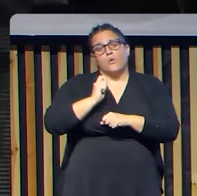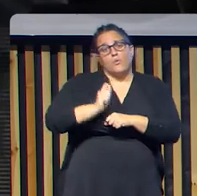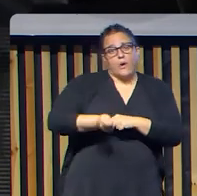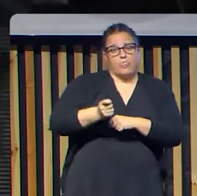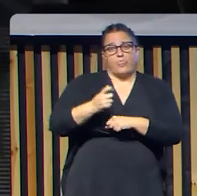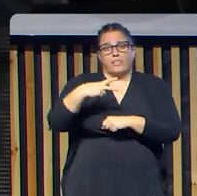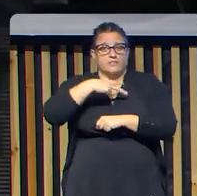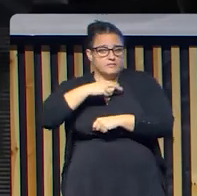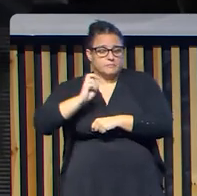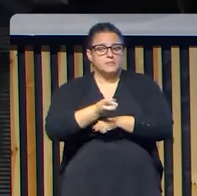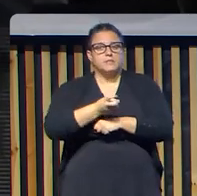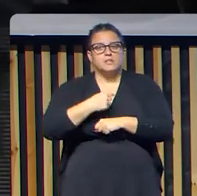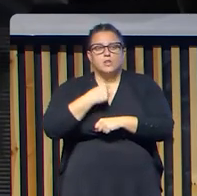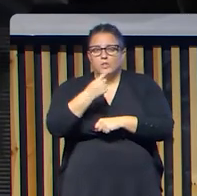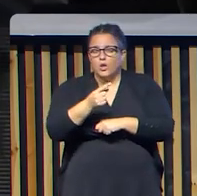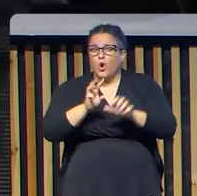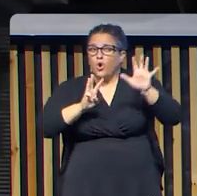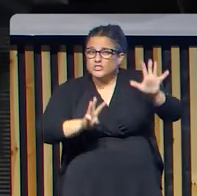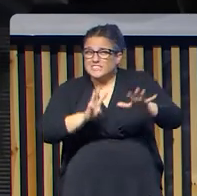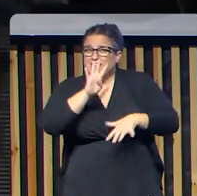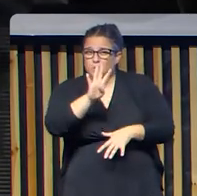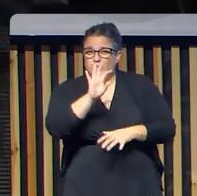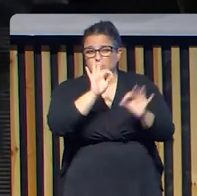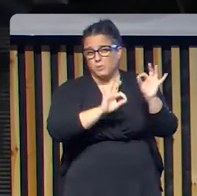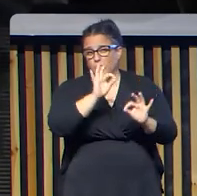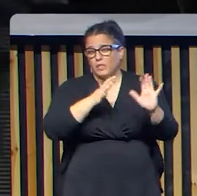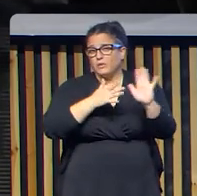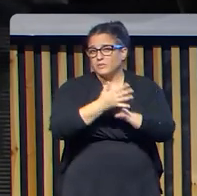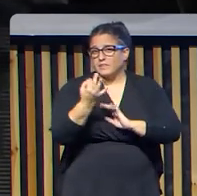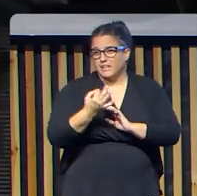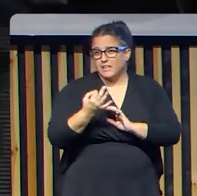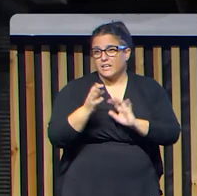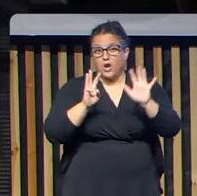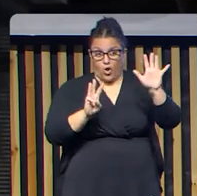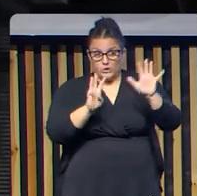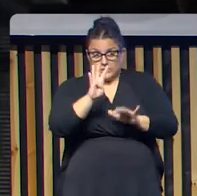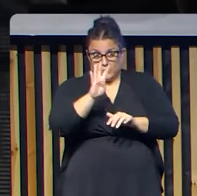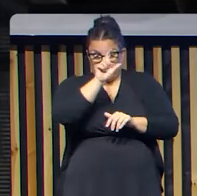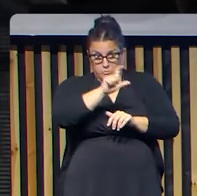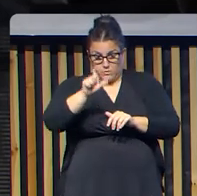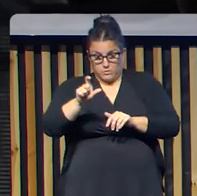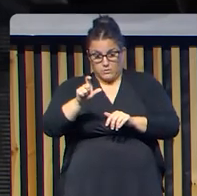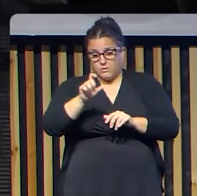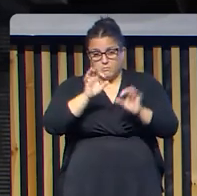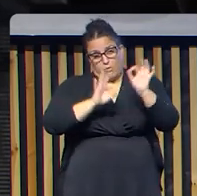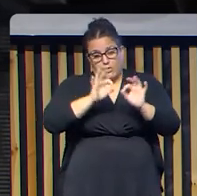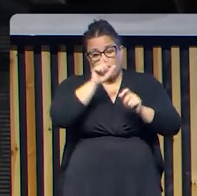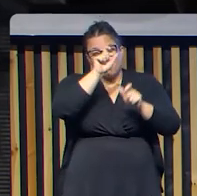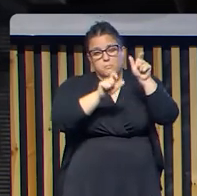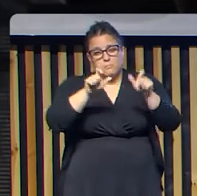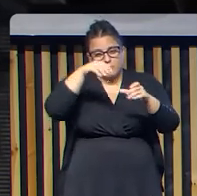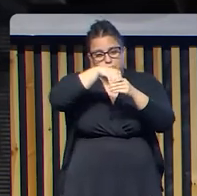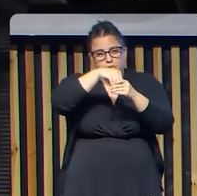magistrados y cuando estoy con ellos les digo un 84% significa que en ese 84%. hay por supuesto